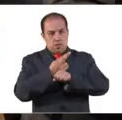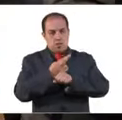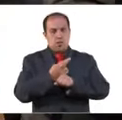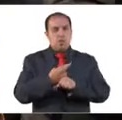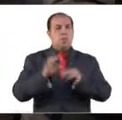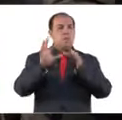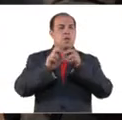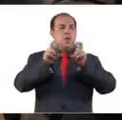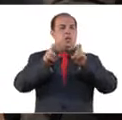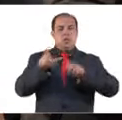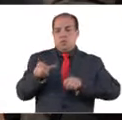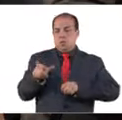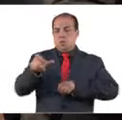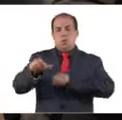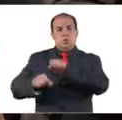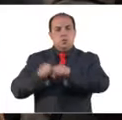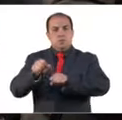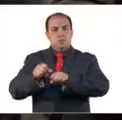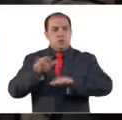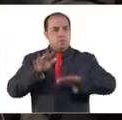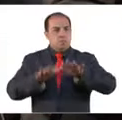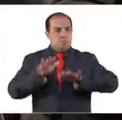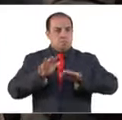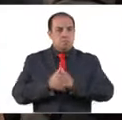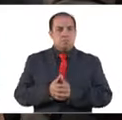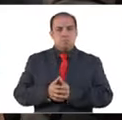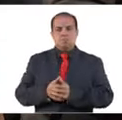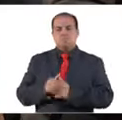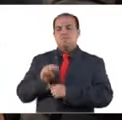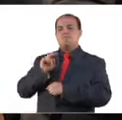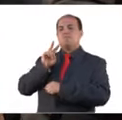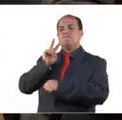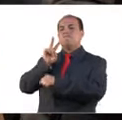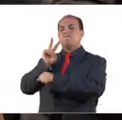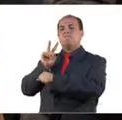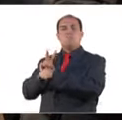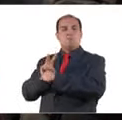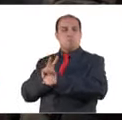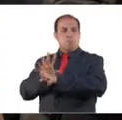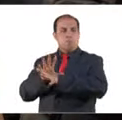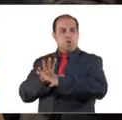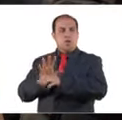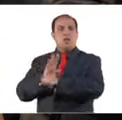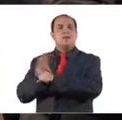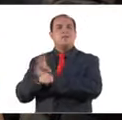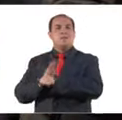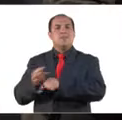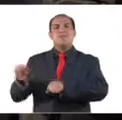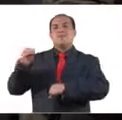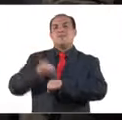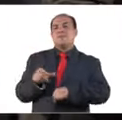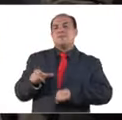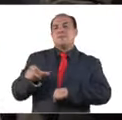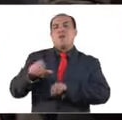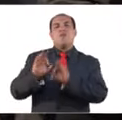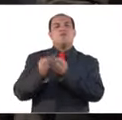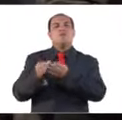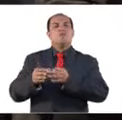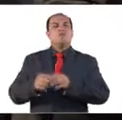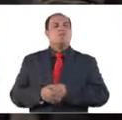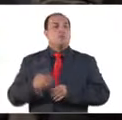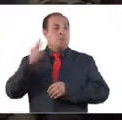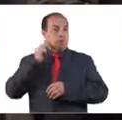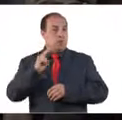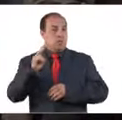veces no se observa realmente lo que es el beneficio de instalar este tipo de, digamos, de alternativas. Yo soy un poquito